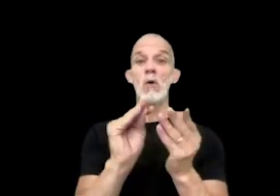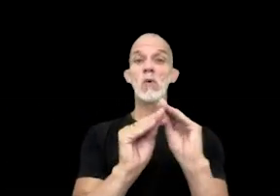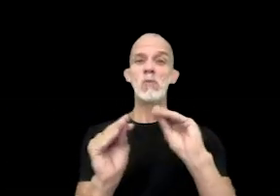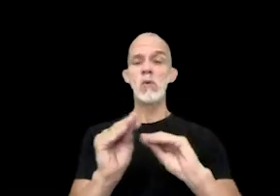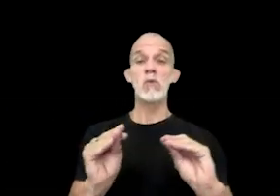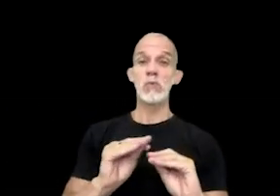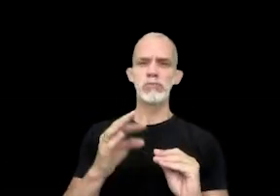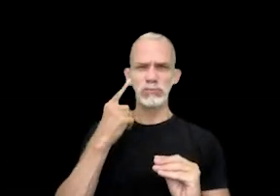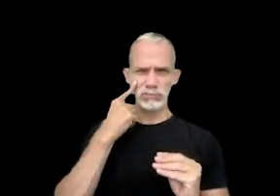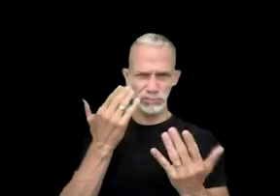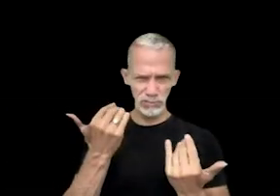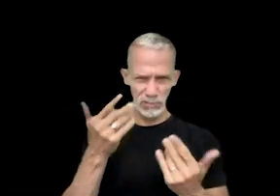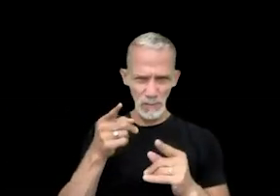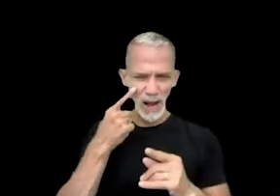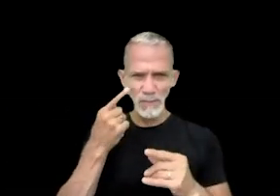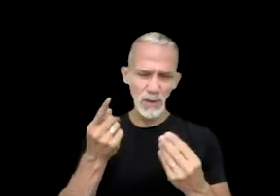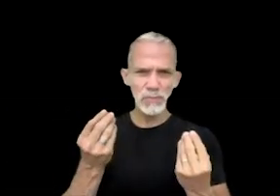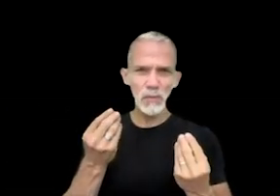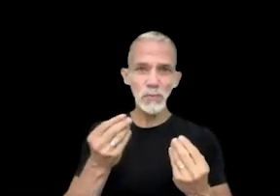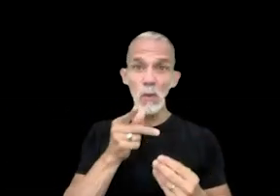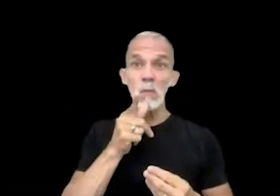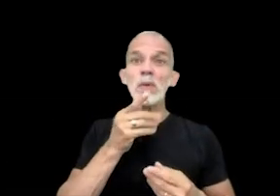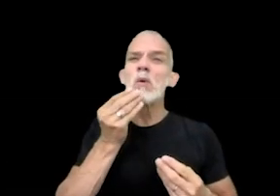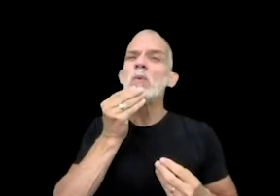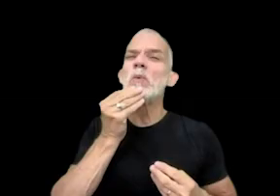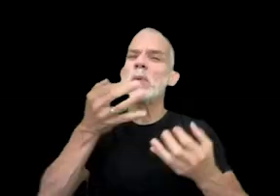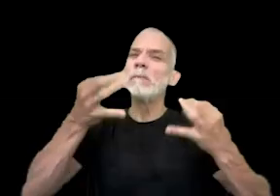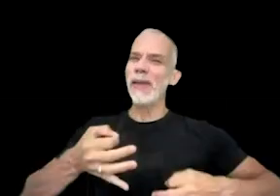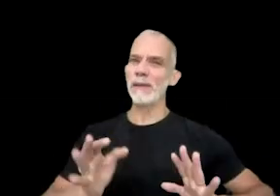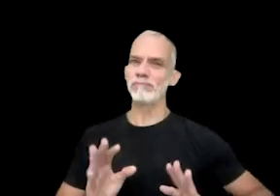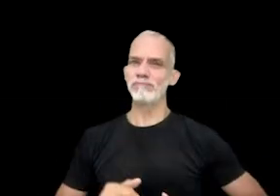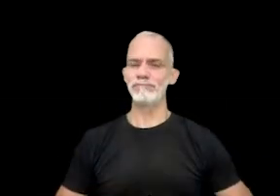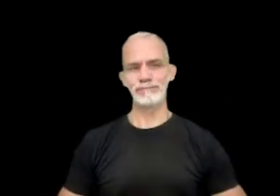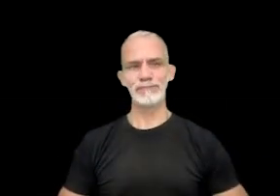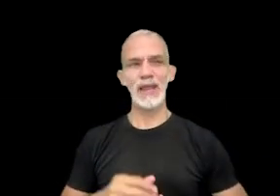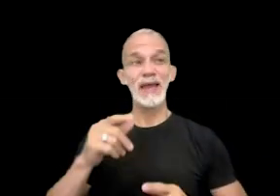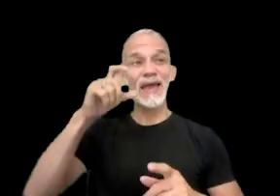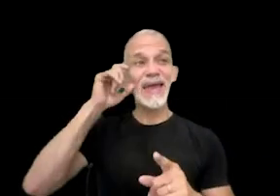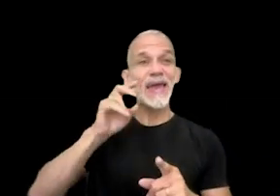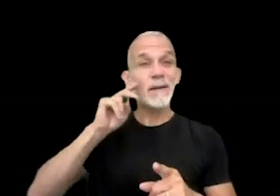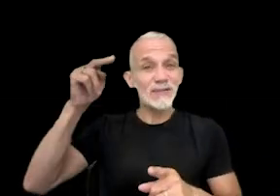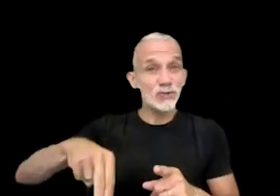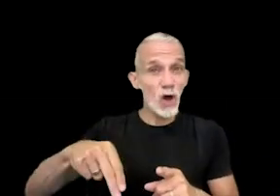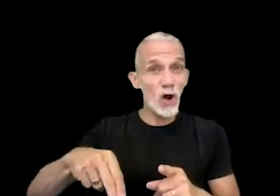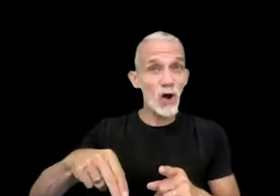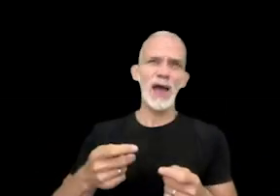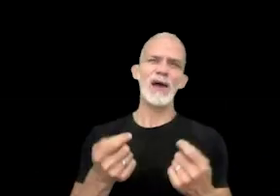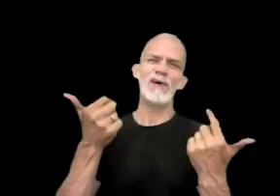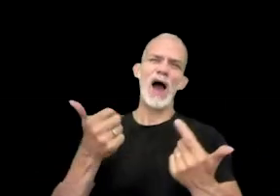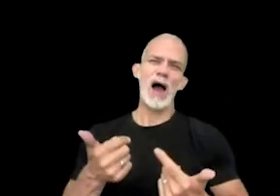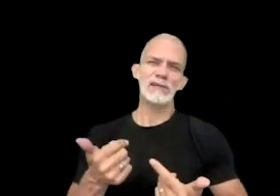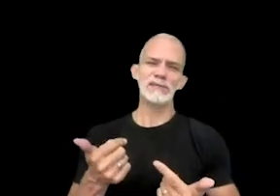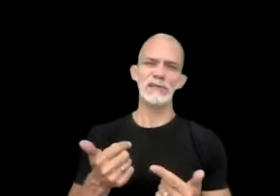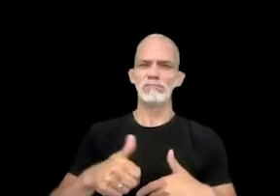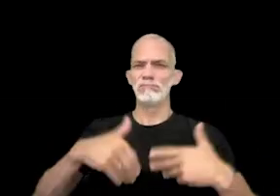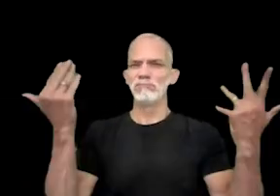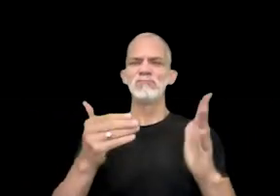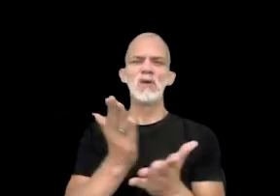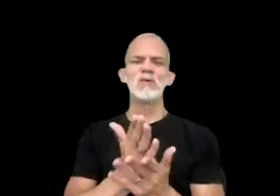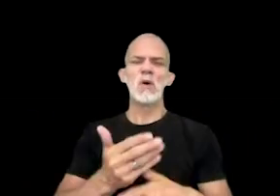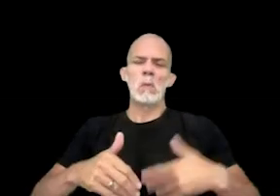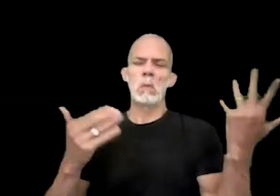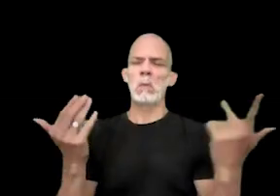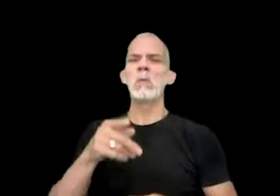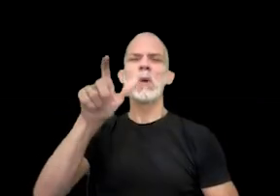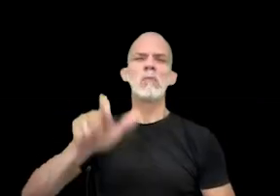visualizar y a diagnosticar, a ver qué es lo que estaba pasando. La evasión es fácil, es el repudio del derecho. Si yo estoy frente a un